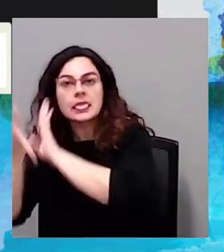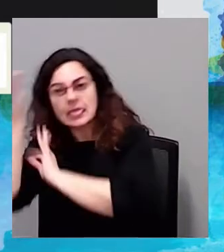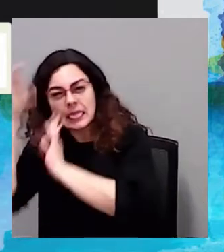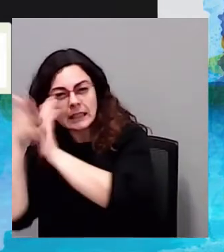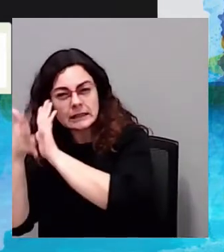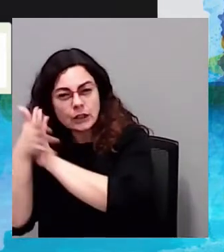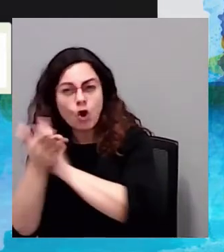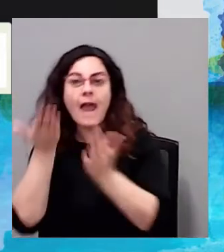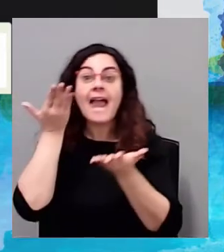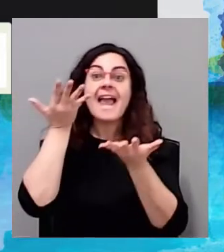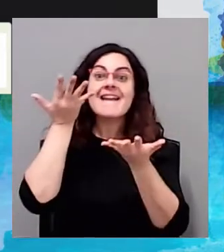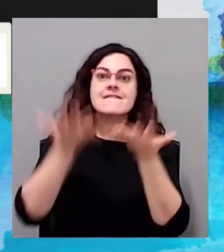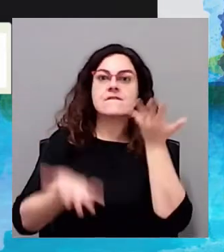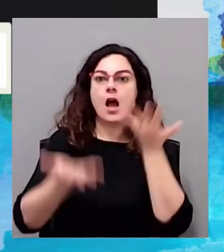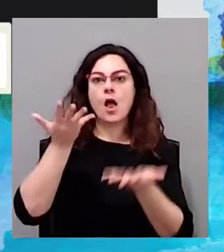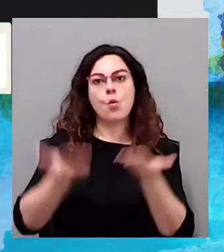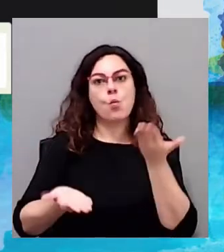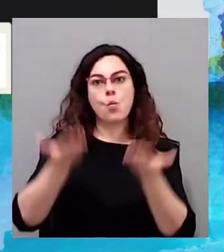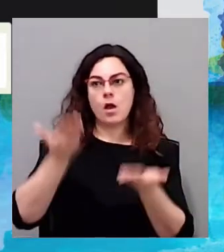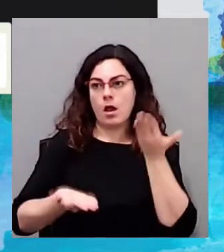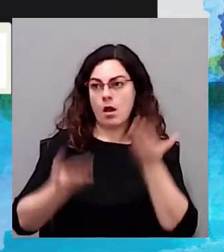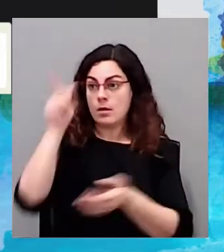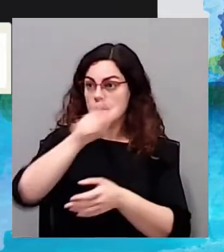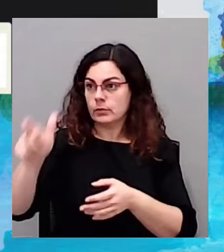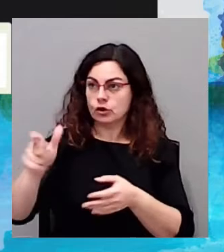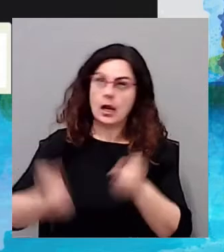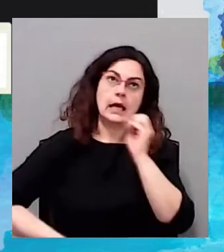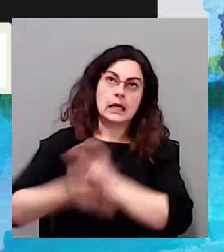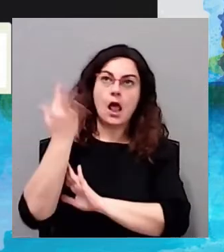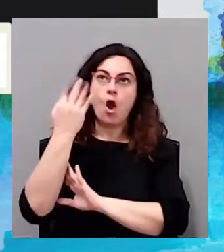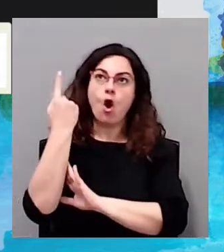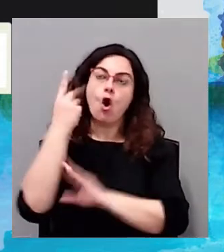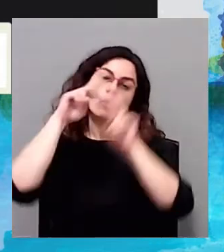estos consultores o creadores principales.